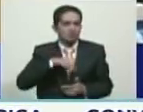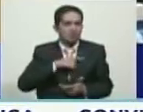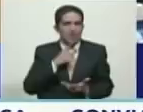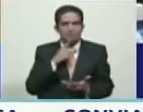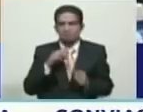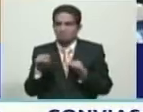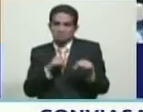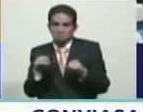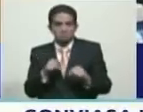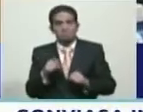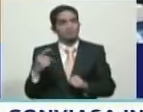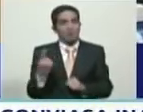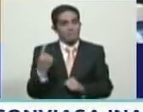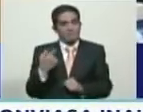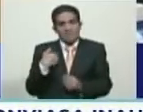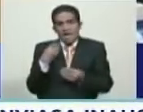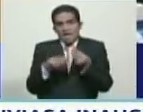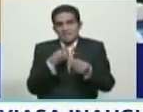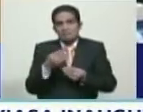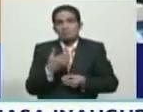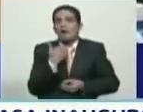deber. Because